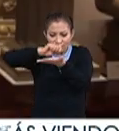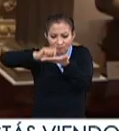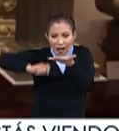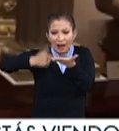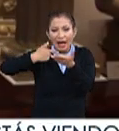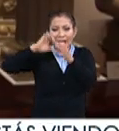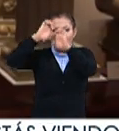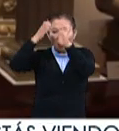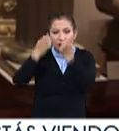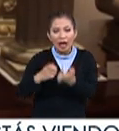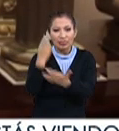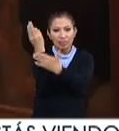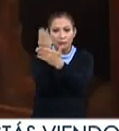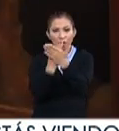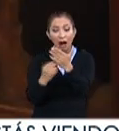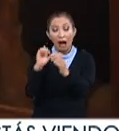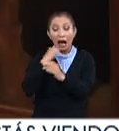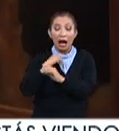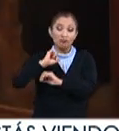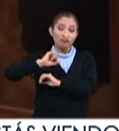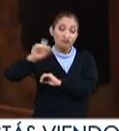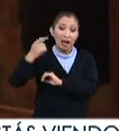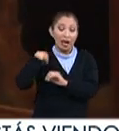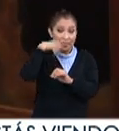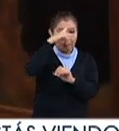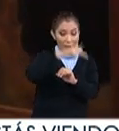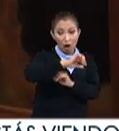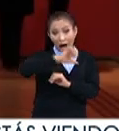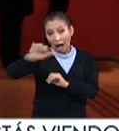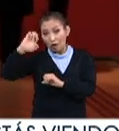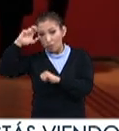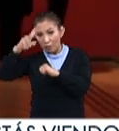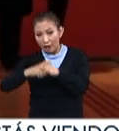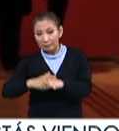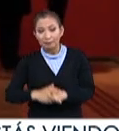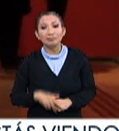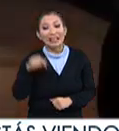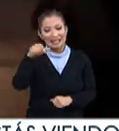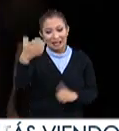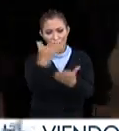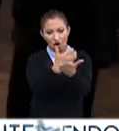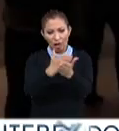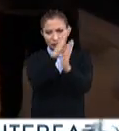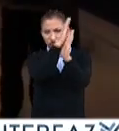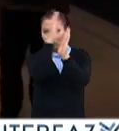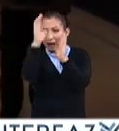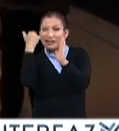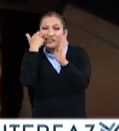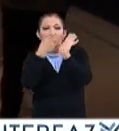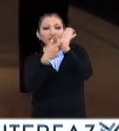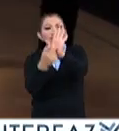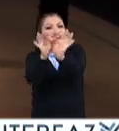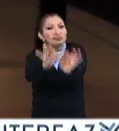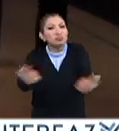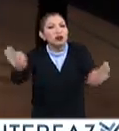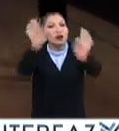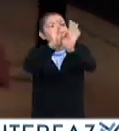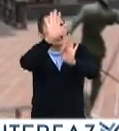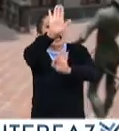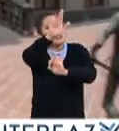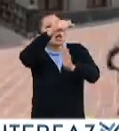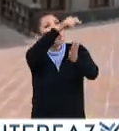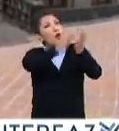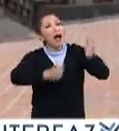grabado, escultura y dibujo de artistas desde nacionales hasta europeos. Esta colección busca resaltar la importancia de